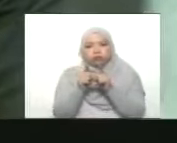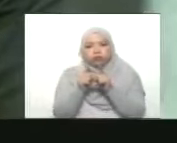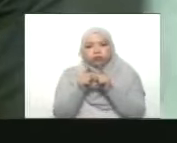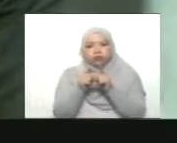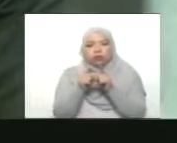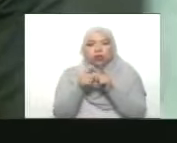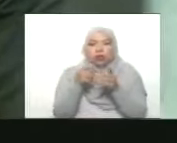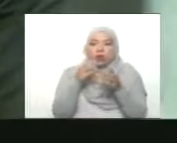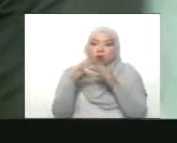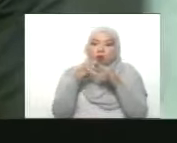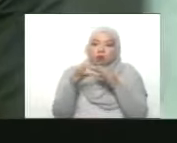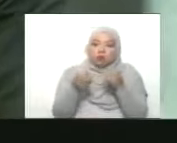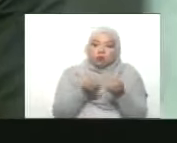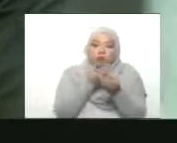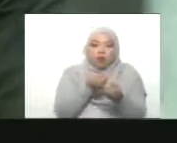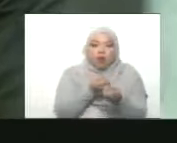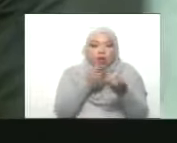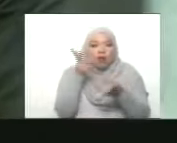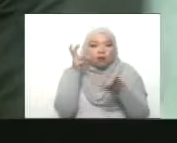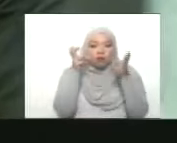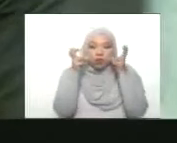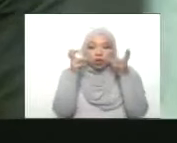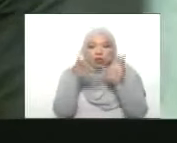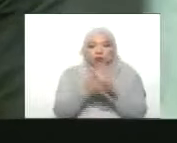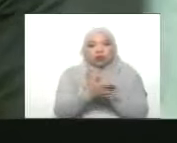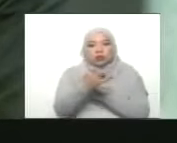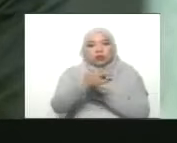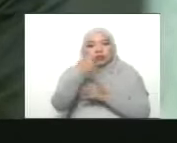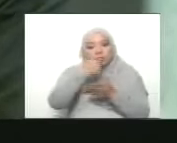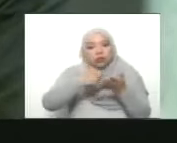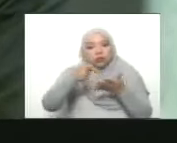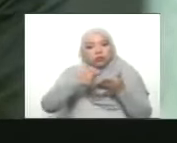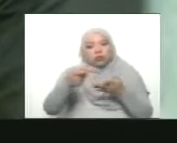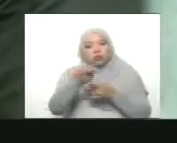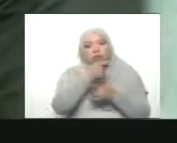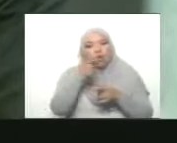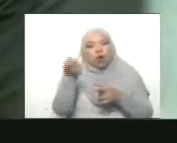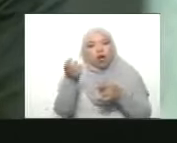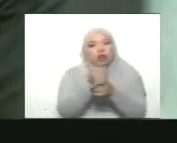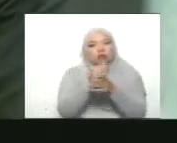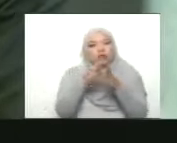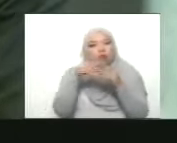él conversando, hablando. Siempre hemos tenido esa idea de rescatar